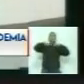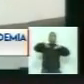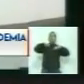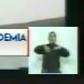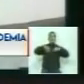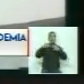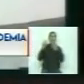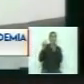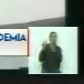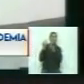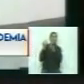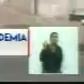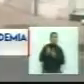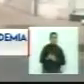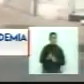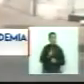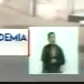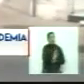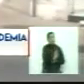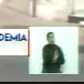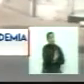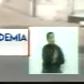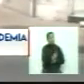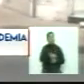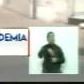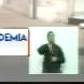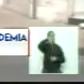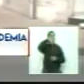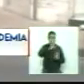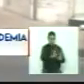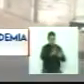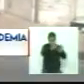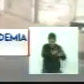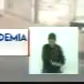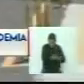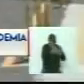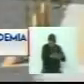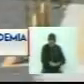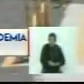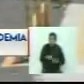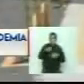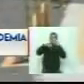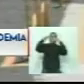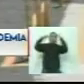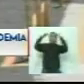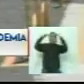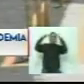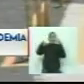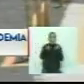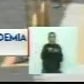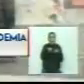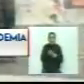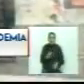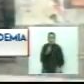espera, que le digan, espere que ahorita no le puedo sacar de la piscina, y termina